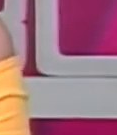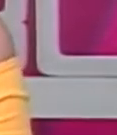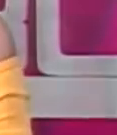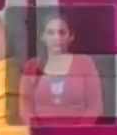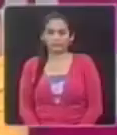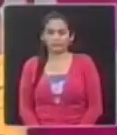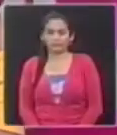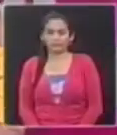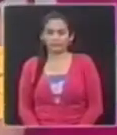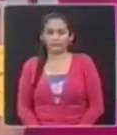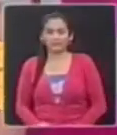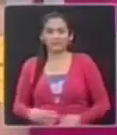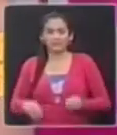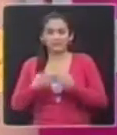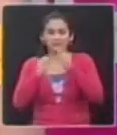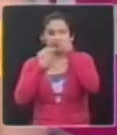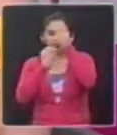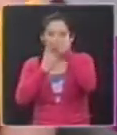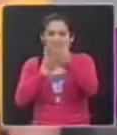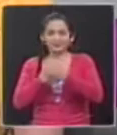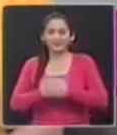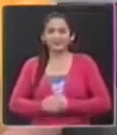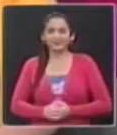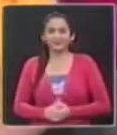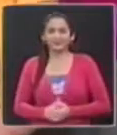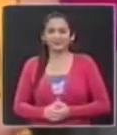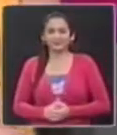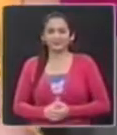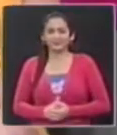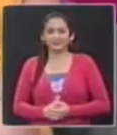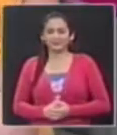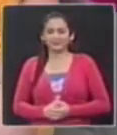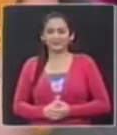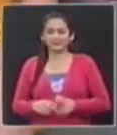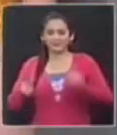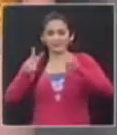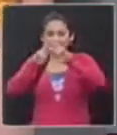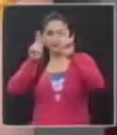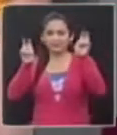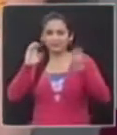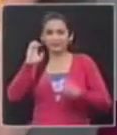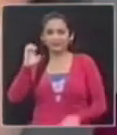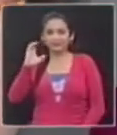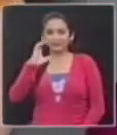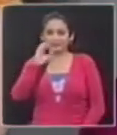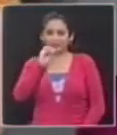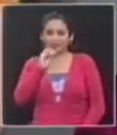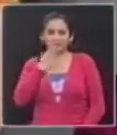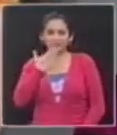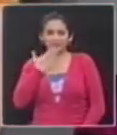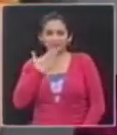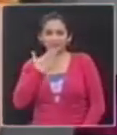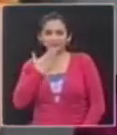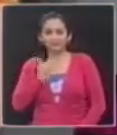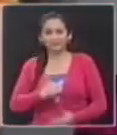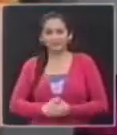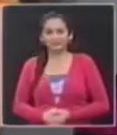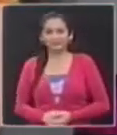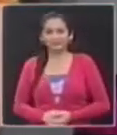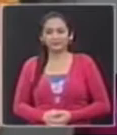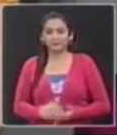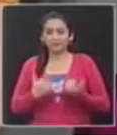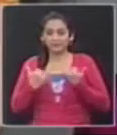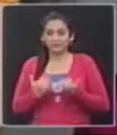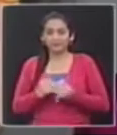Seguimos con más información y en esta ocasión con nuestro segmento Eco, en el que les vamos a contar que se encuentran abiertas las postulaciones al